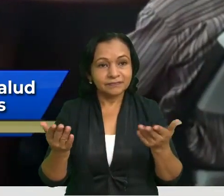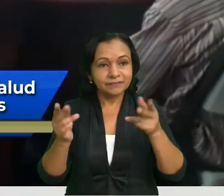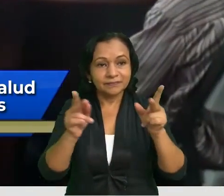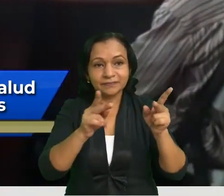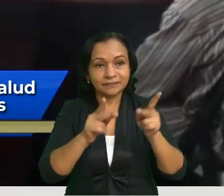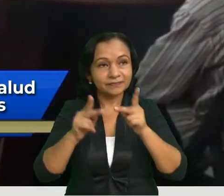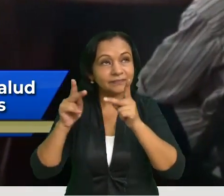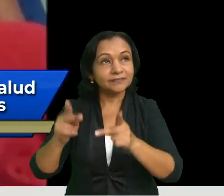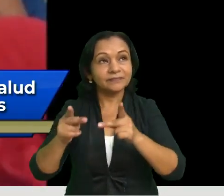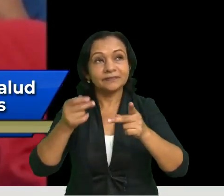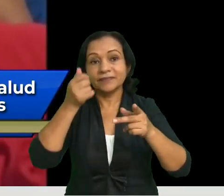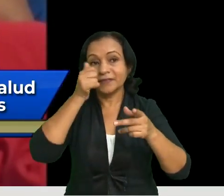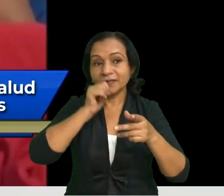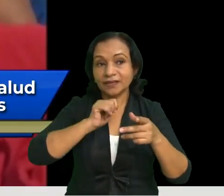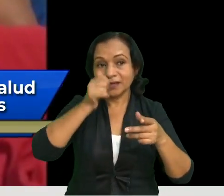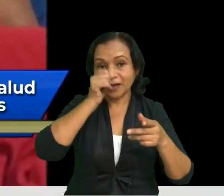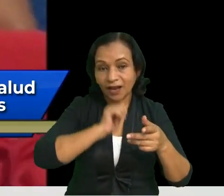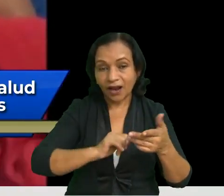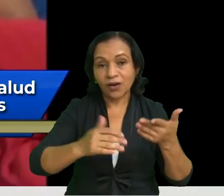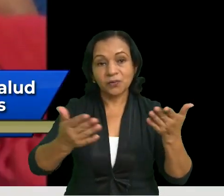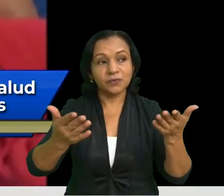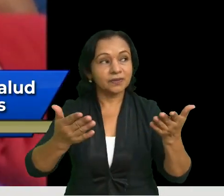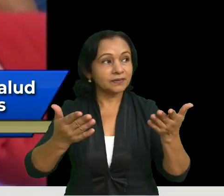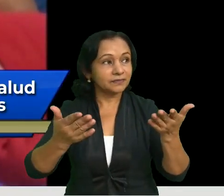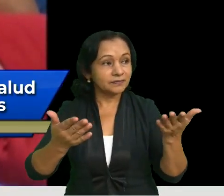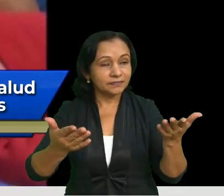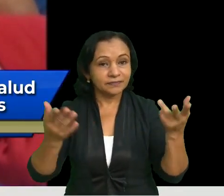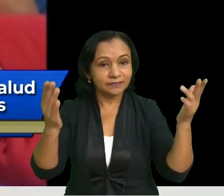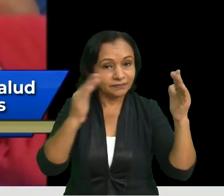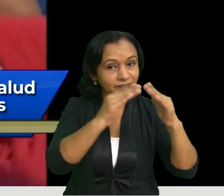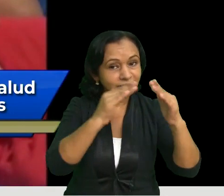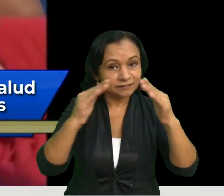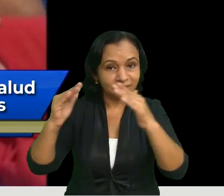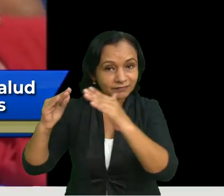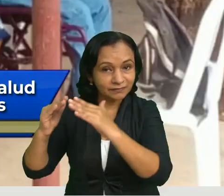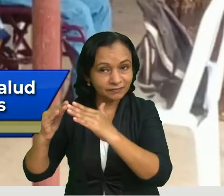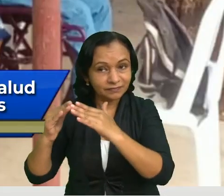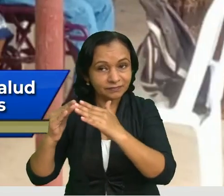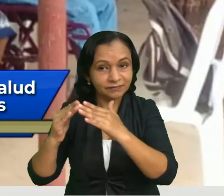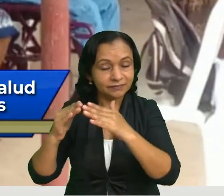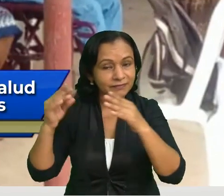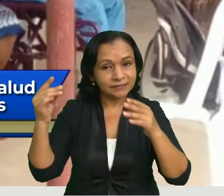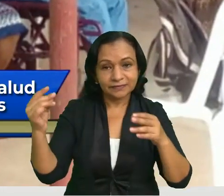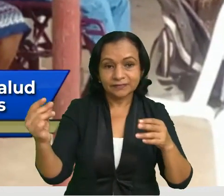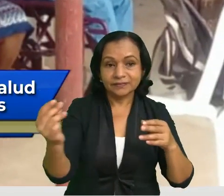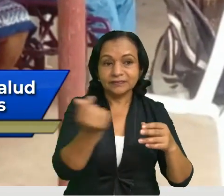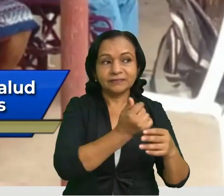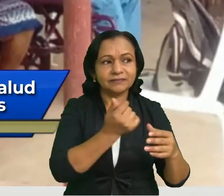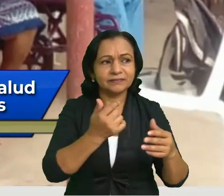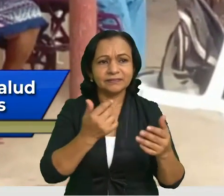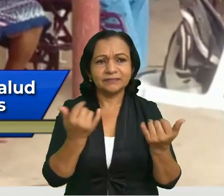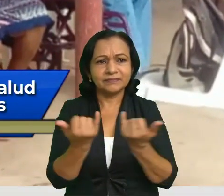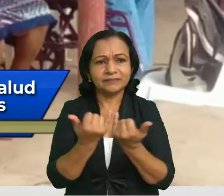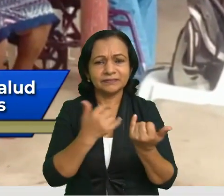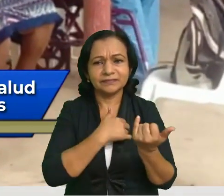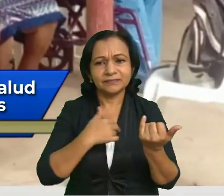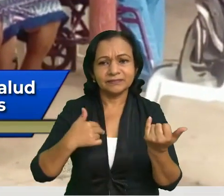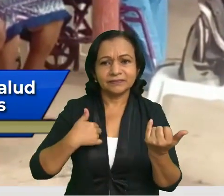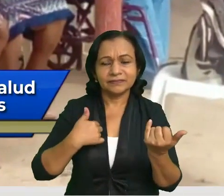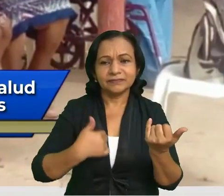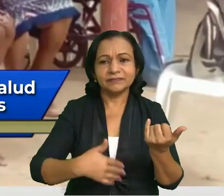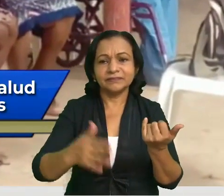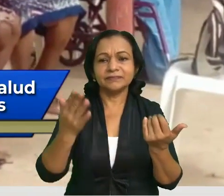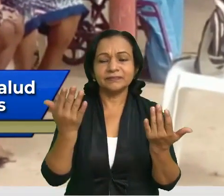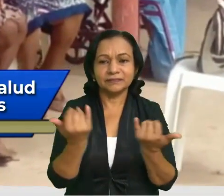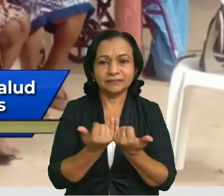que tienen inundaciones agua en sus viviendas o en los albergues se inicia inmediatamente la medicación profiláctica contra